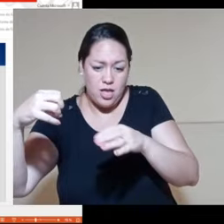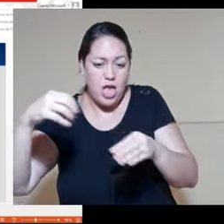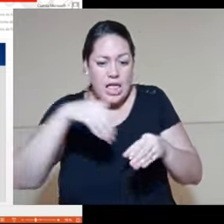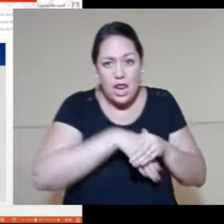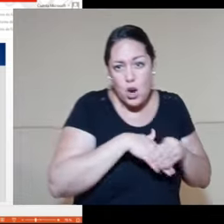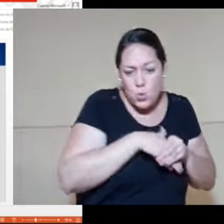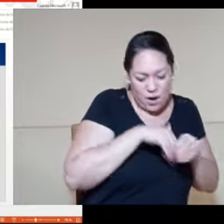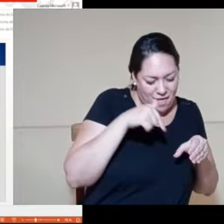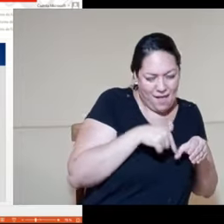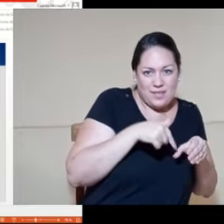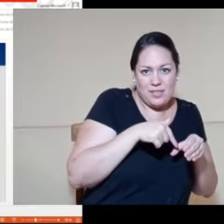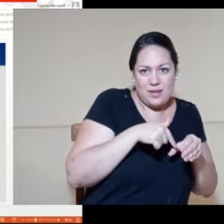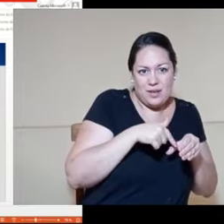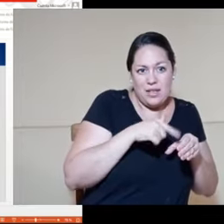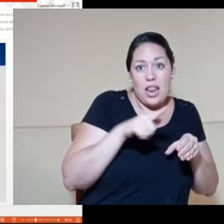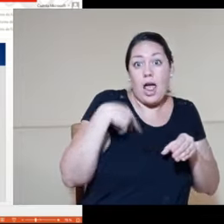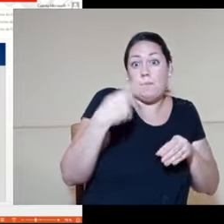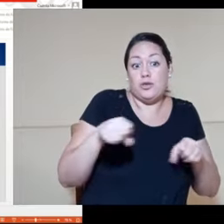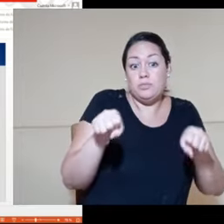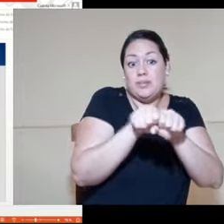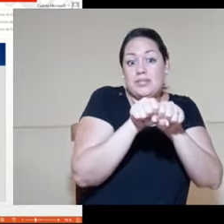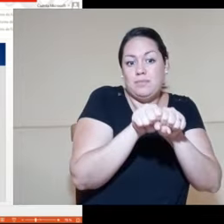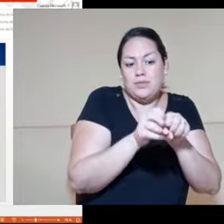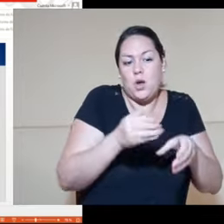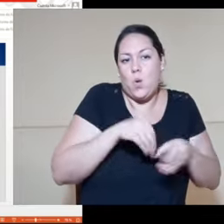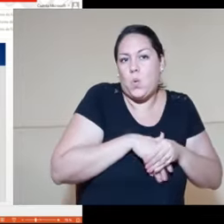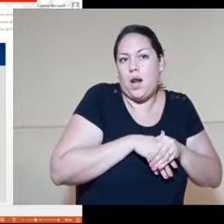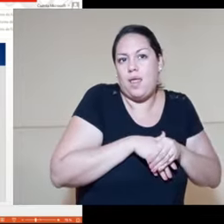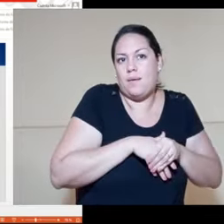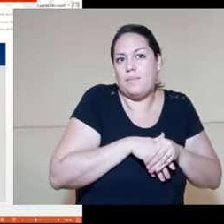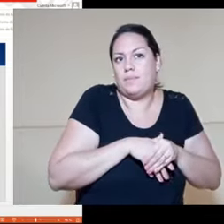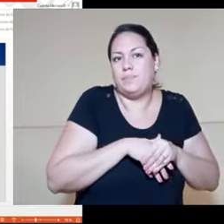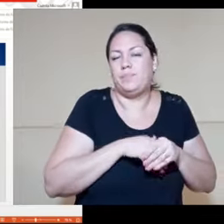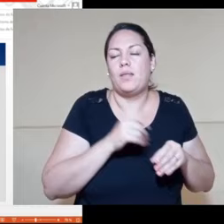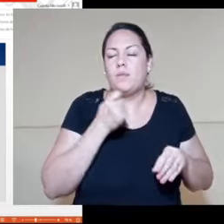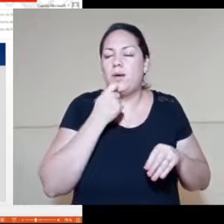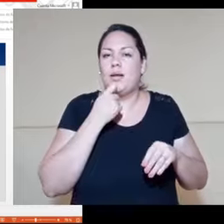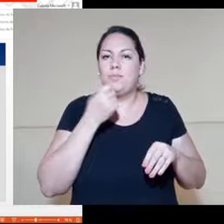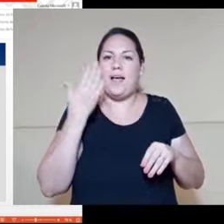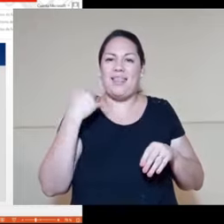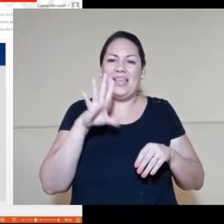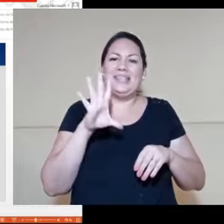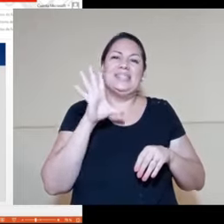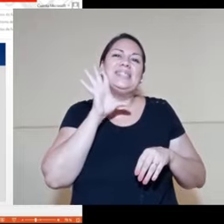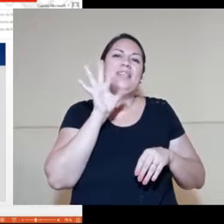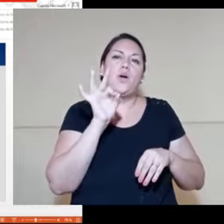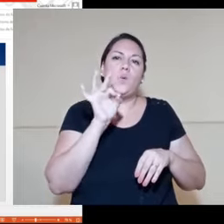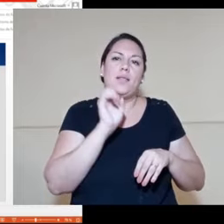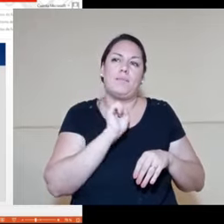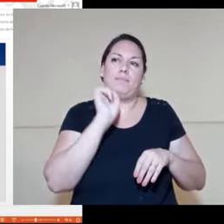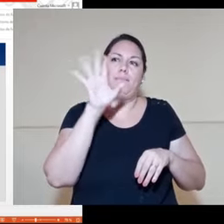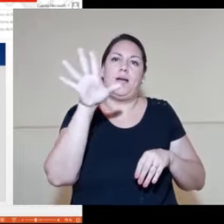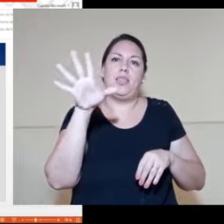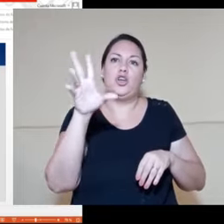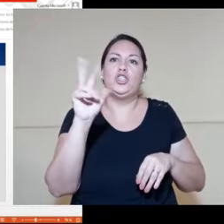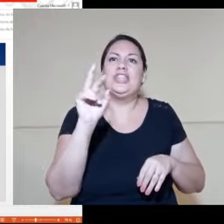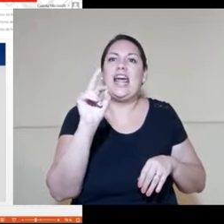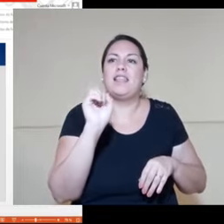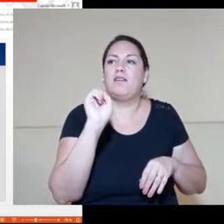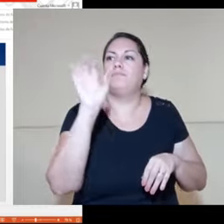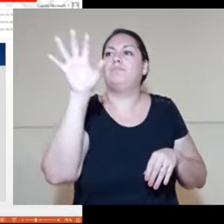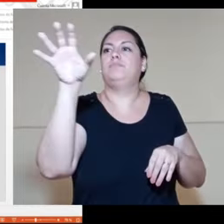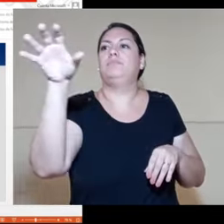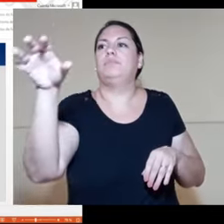próxima sinapsis y los utiliza en la próxima sinapsis. Pero quizás en ese estímulo, en vez de tener la célula tenía